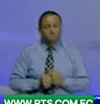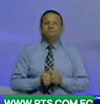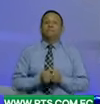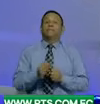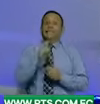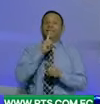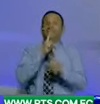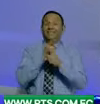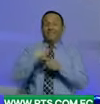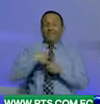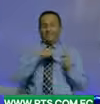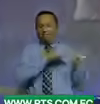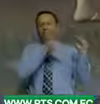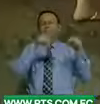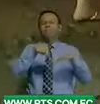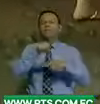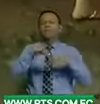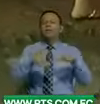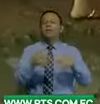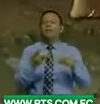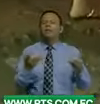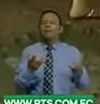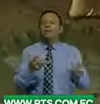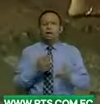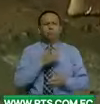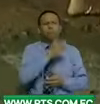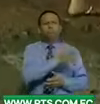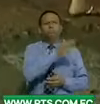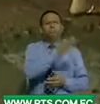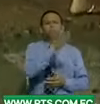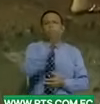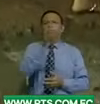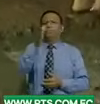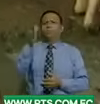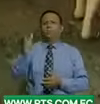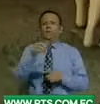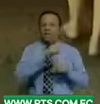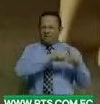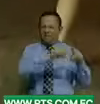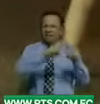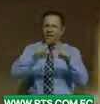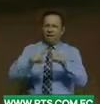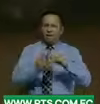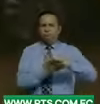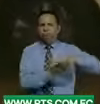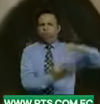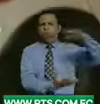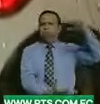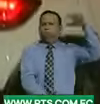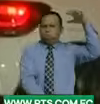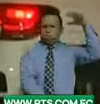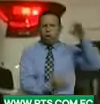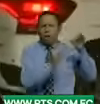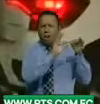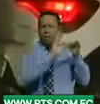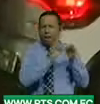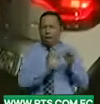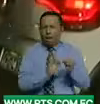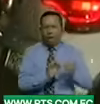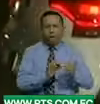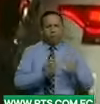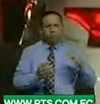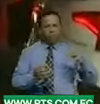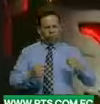Así es, Analy, nos encontramos recorriendo la ruta de los gigantes. Podemos observar varios de